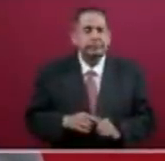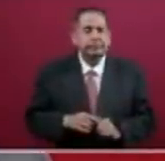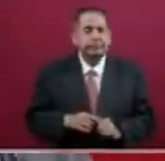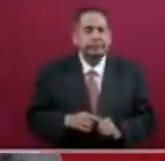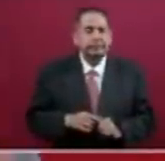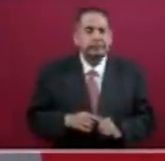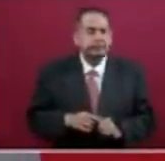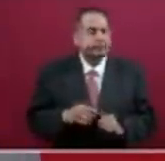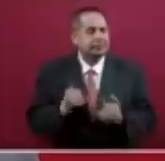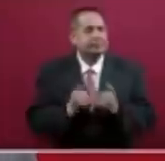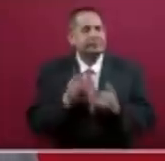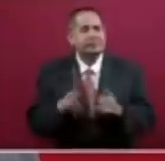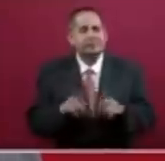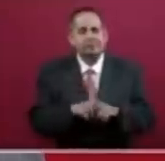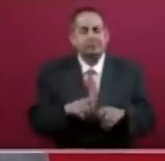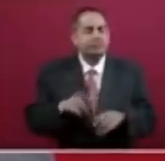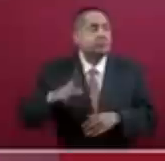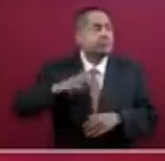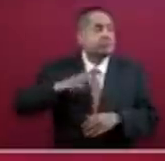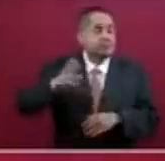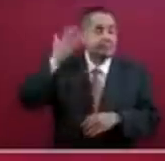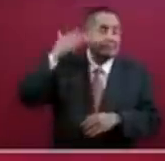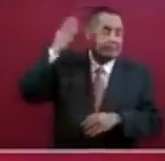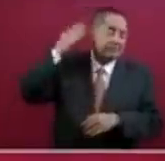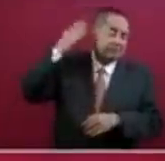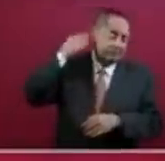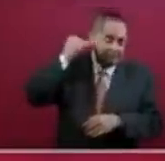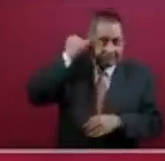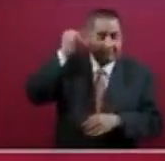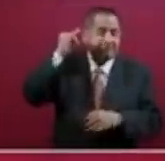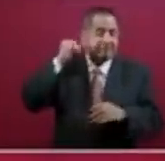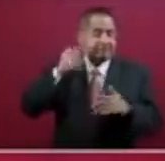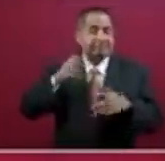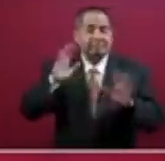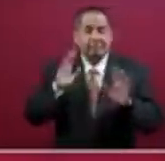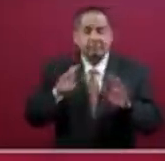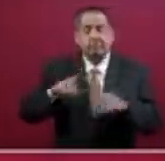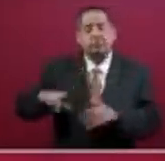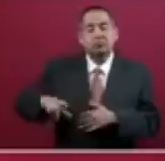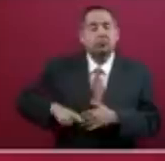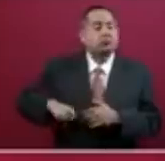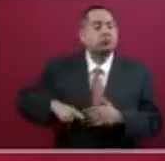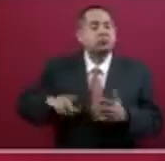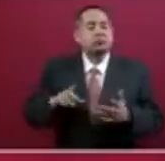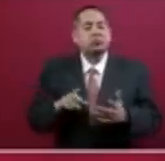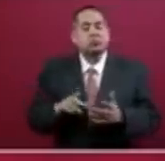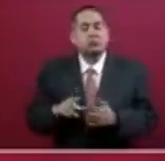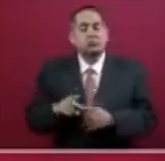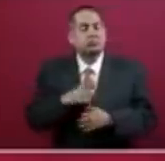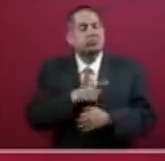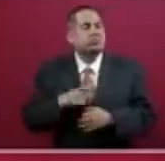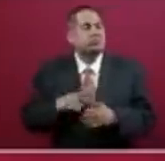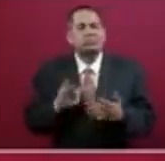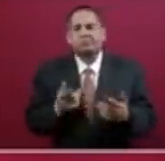Así como existía antes la idea de que el gobierno tenía que